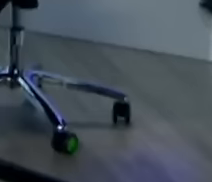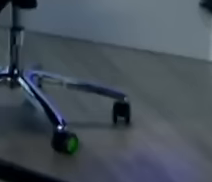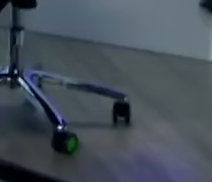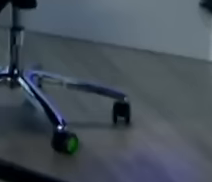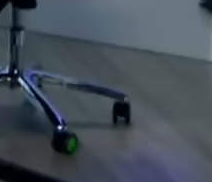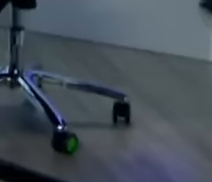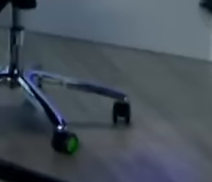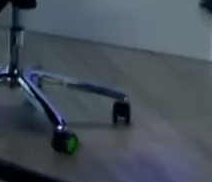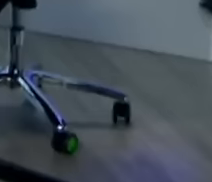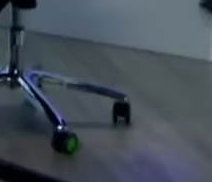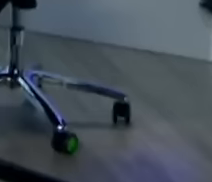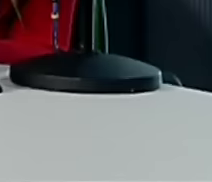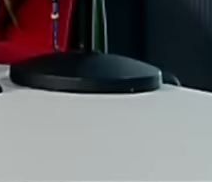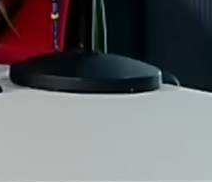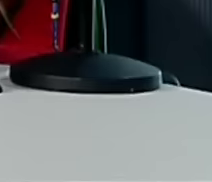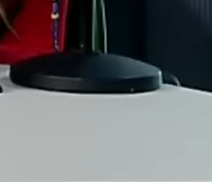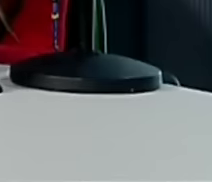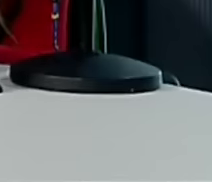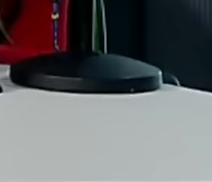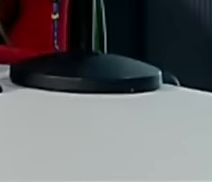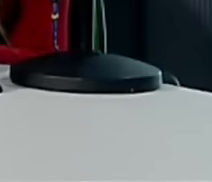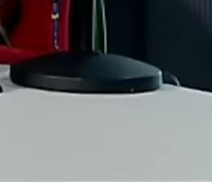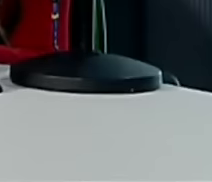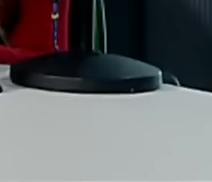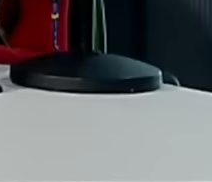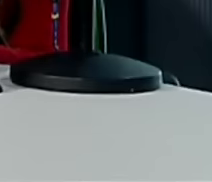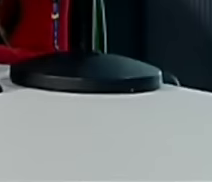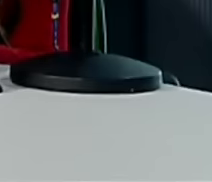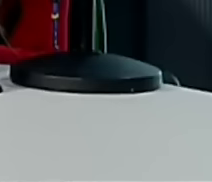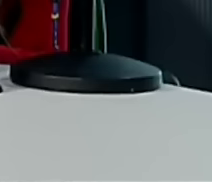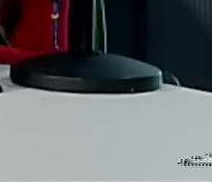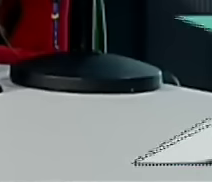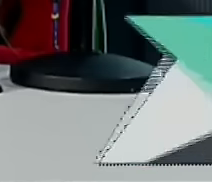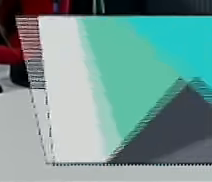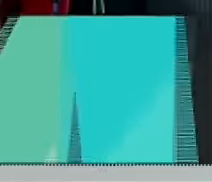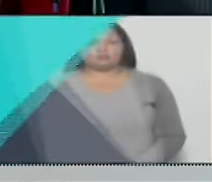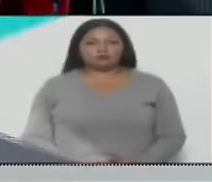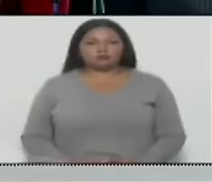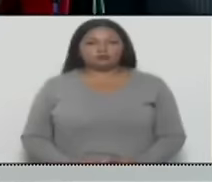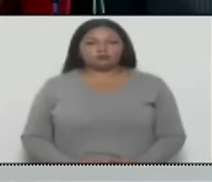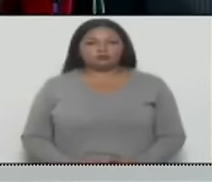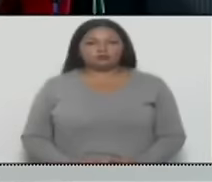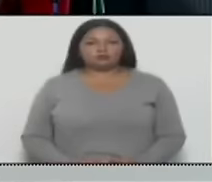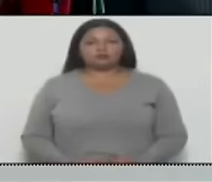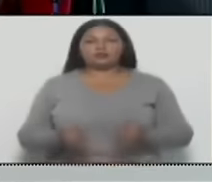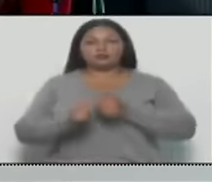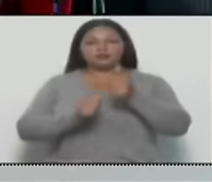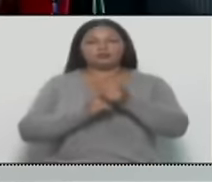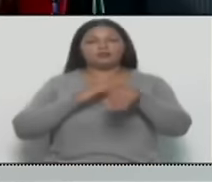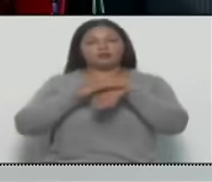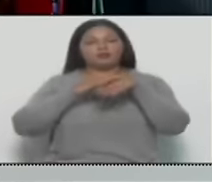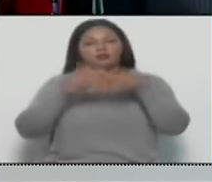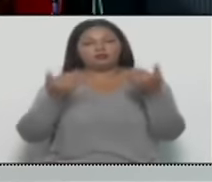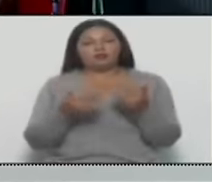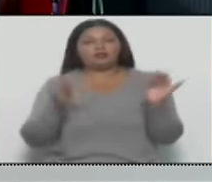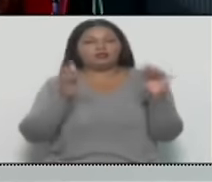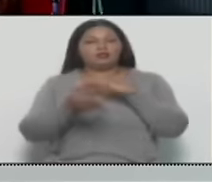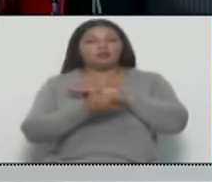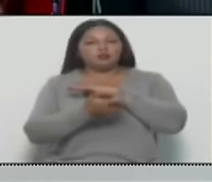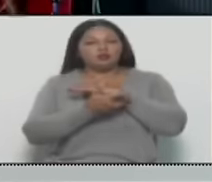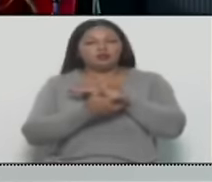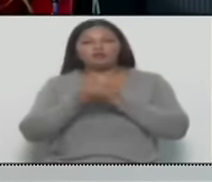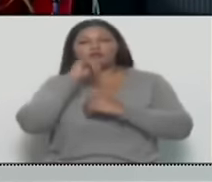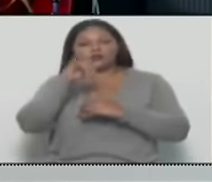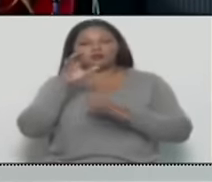Amigos, de vuelta con ustedes, ya con nuestro invitado, le damos la bienvenida a Raúl Hernández, viceministro para el desarrollo de las tecnologías de la información y la